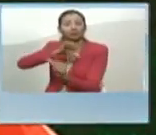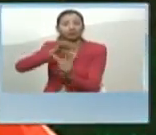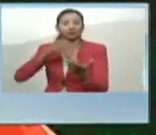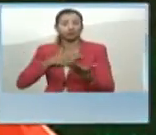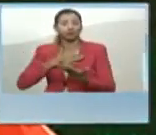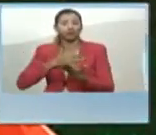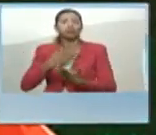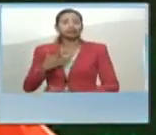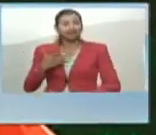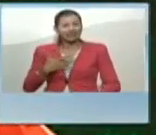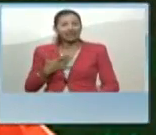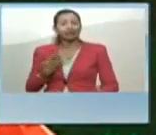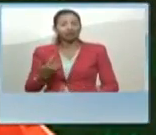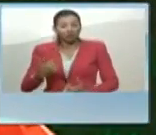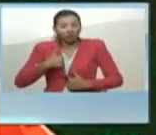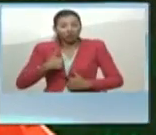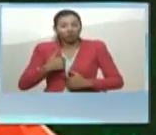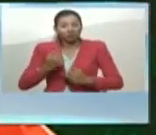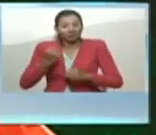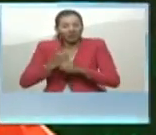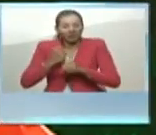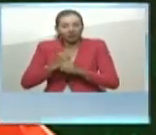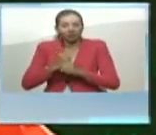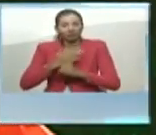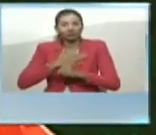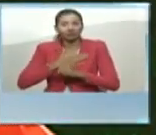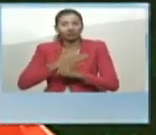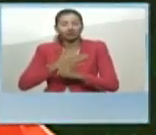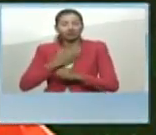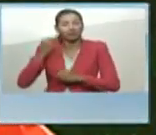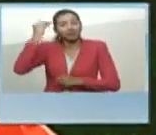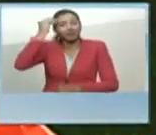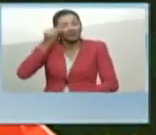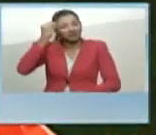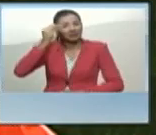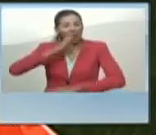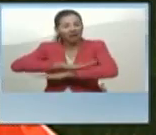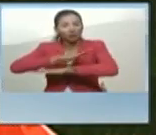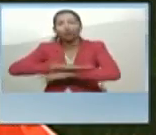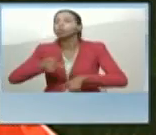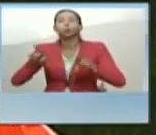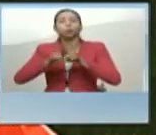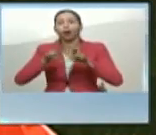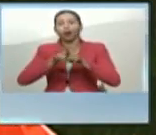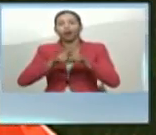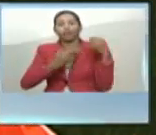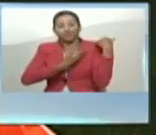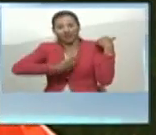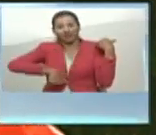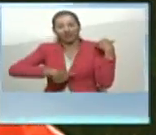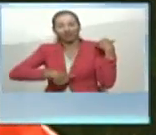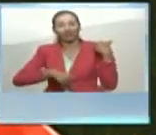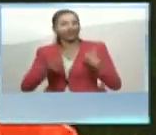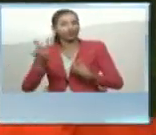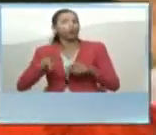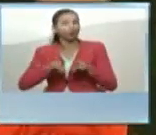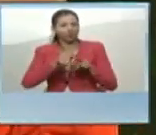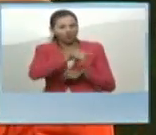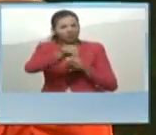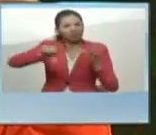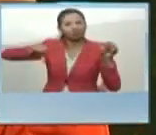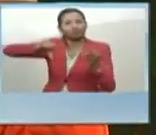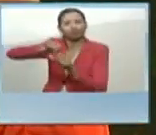para que se sientan, sean, piensen, actúen y planifiquen como presidente de la República,